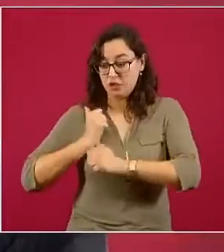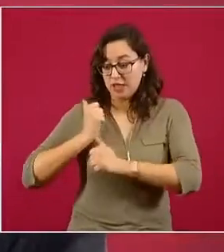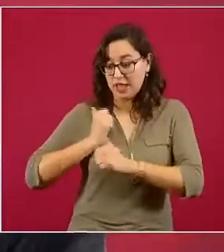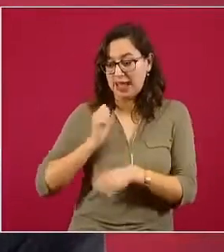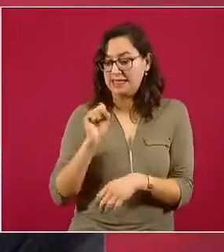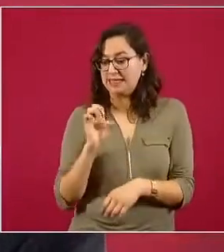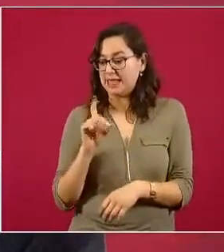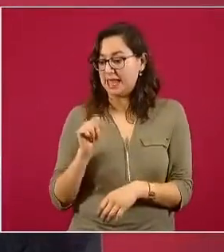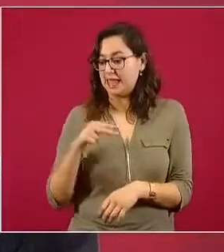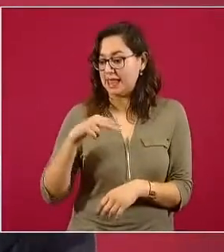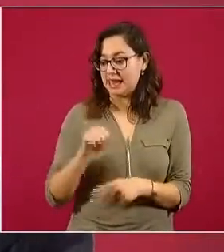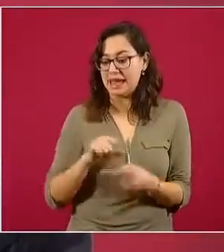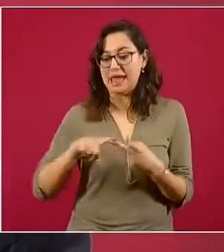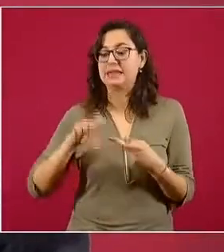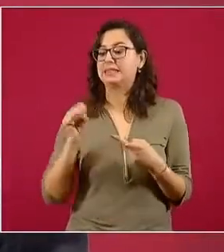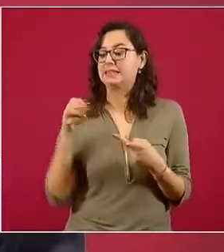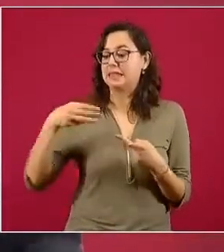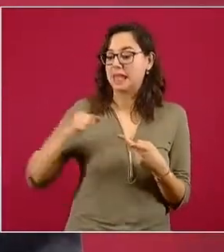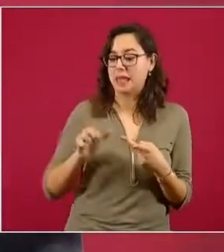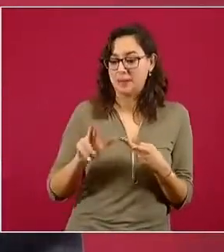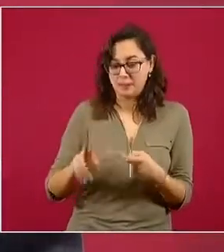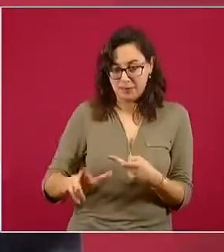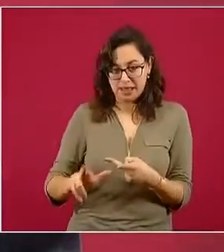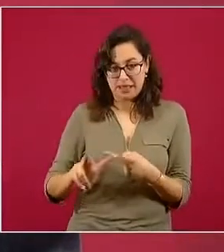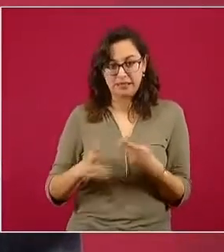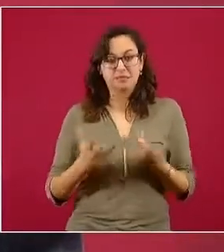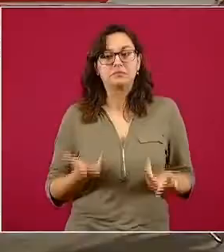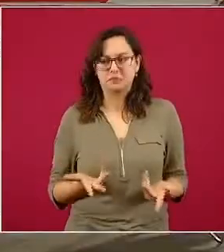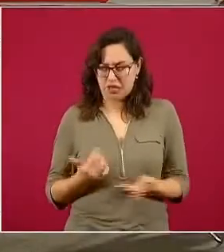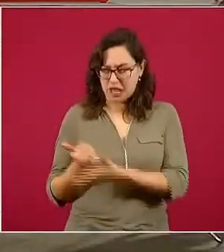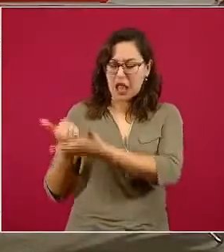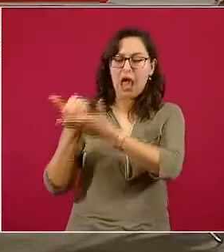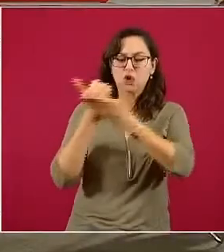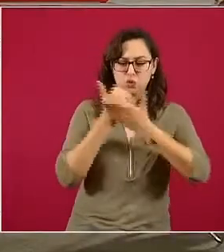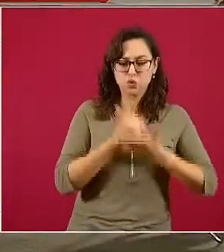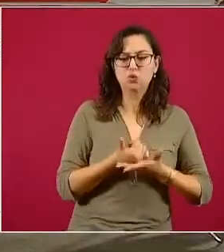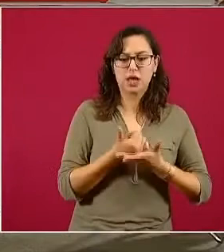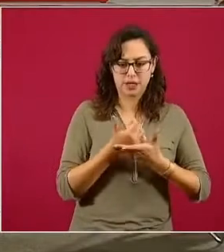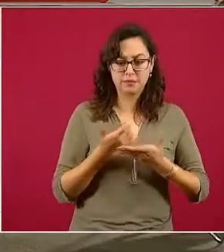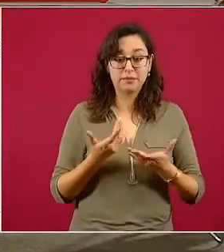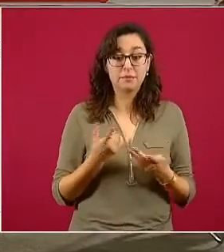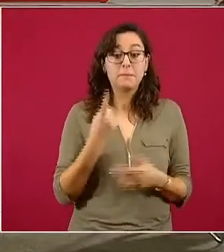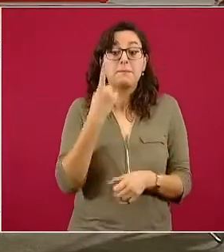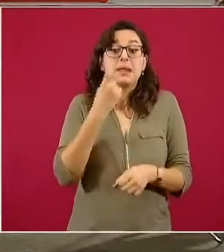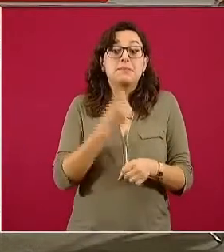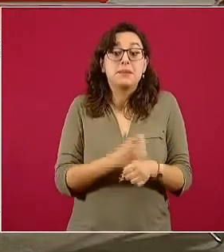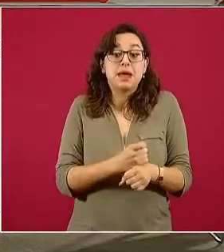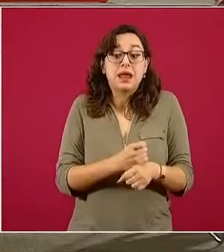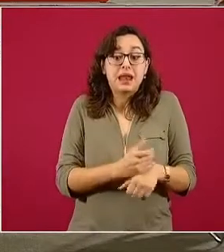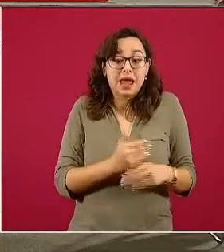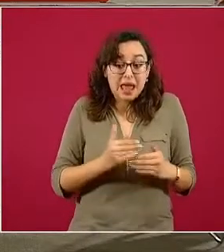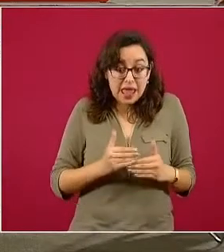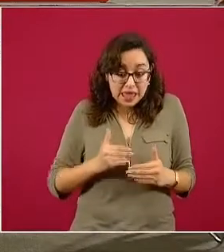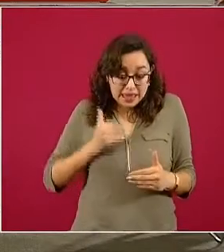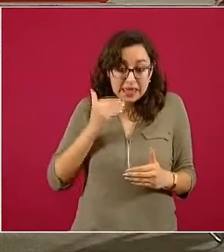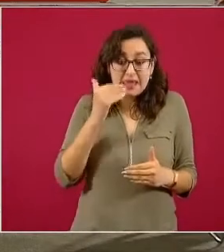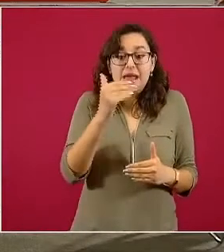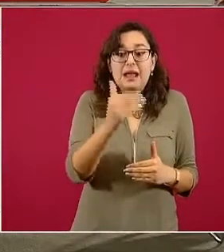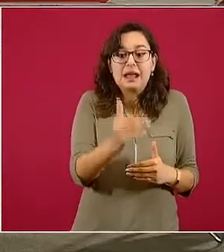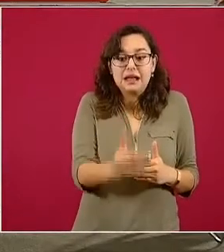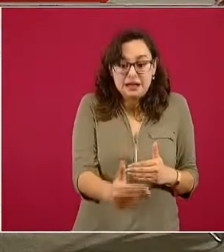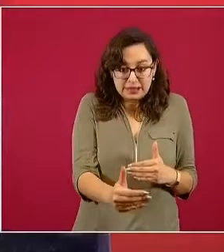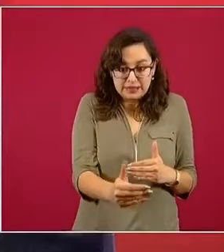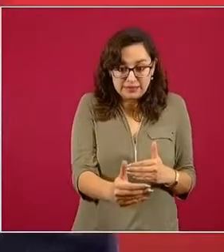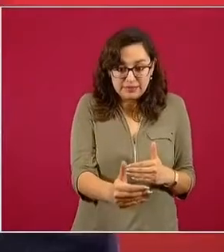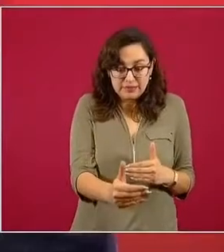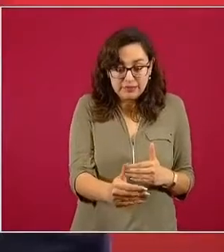Defensa Nacional, como la Secretaría de Marina, para la etapa 1. Y después estableceremos un puente, es decir, empezará a